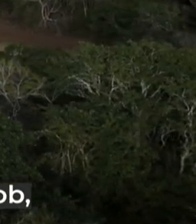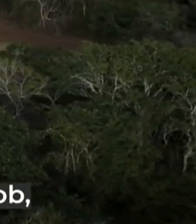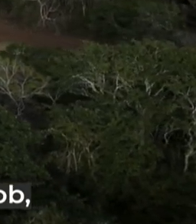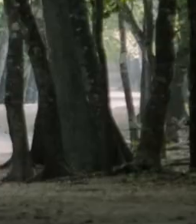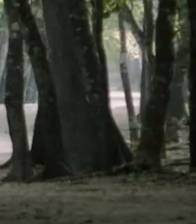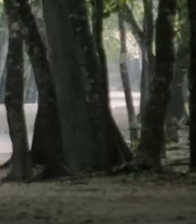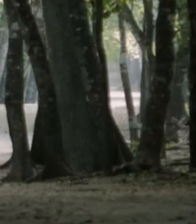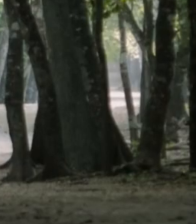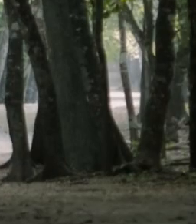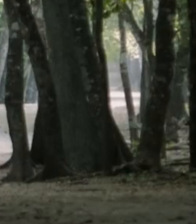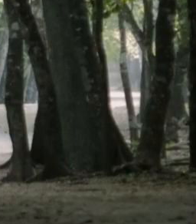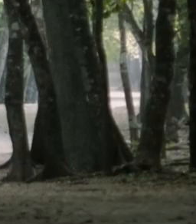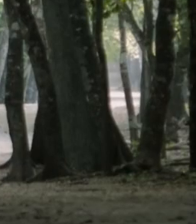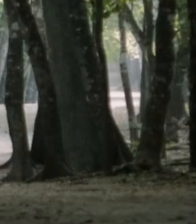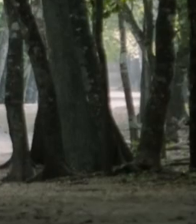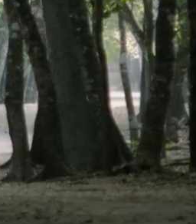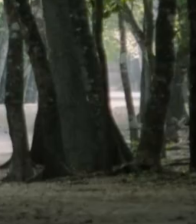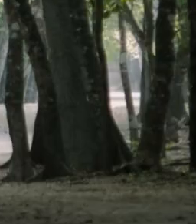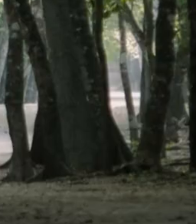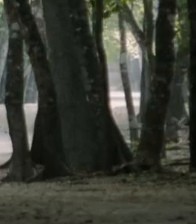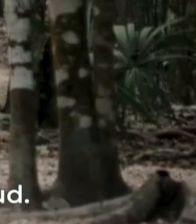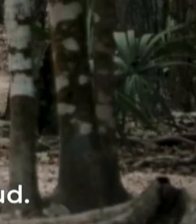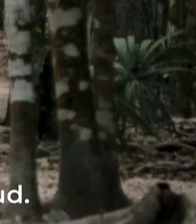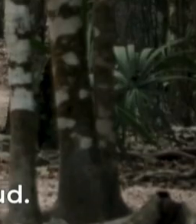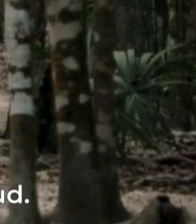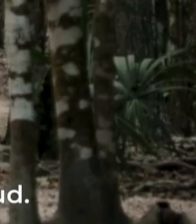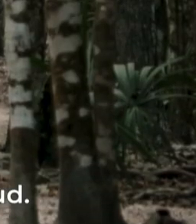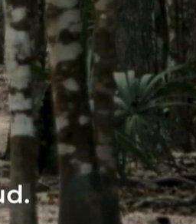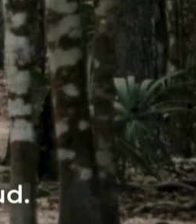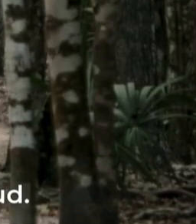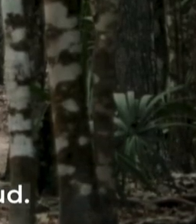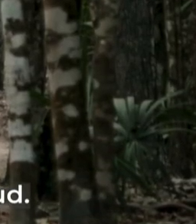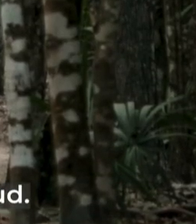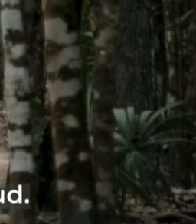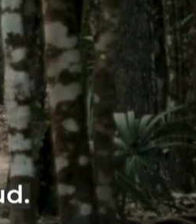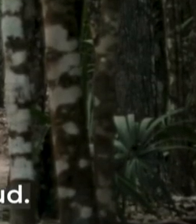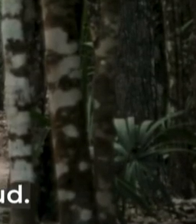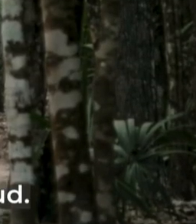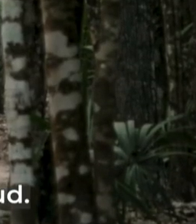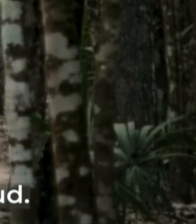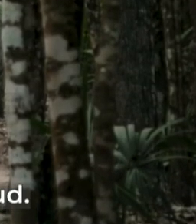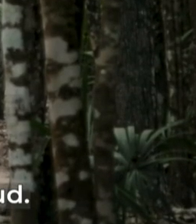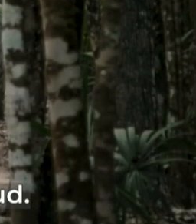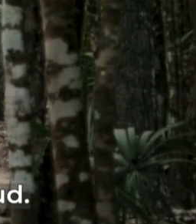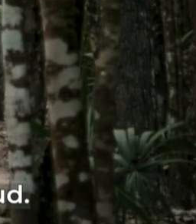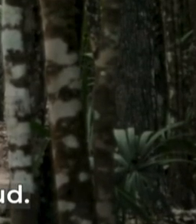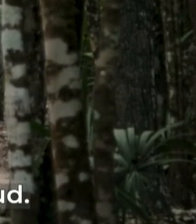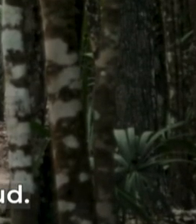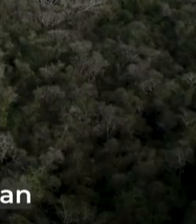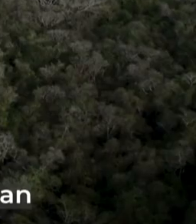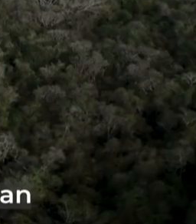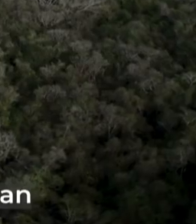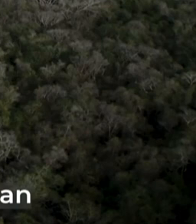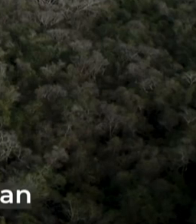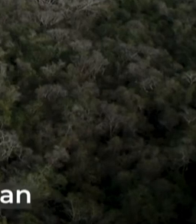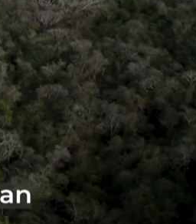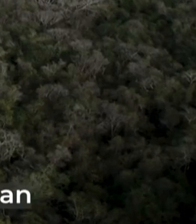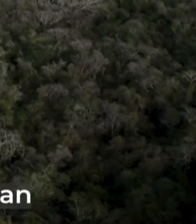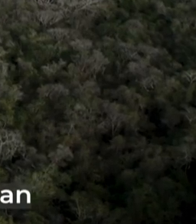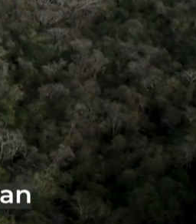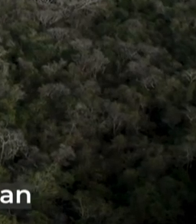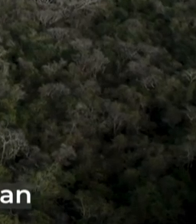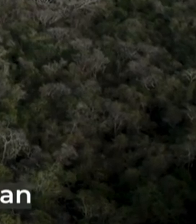sacbeob, siguiendo un eje norte-sur de casi 1,5 kilómetros de longitud. Las